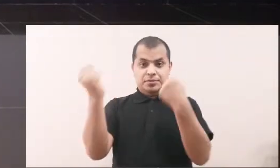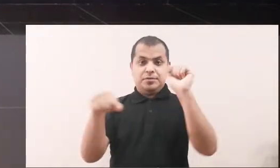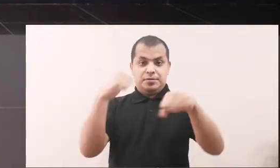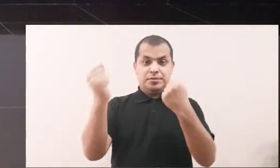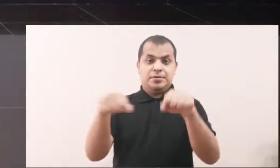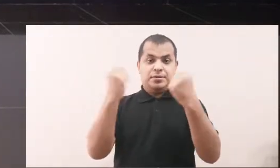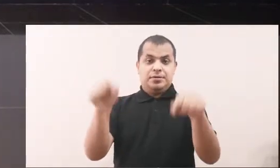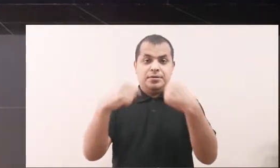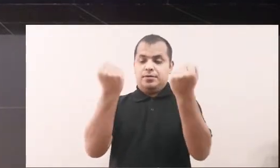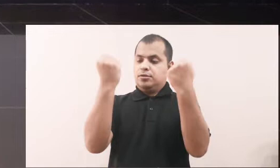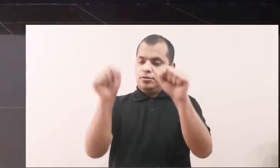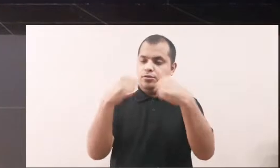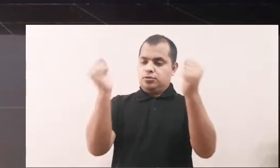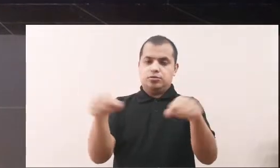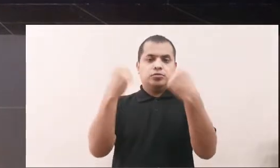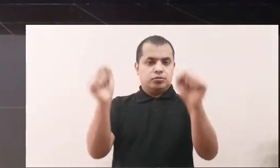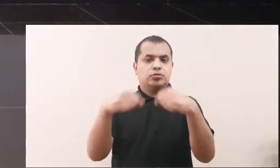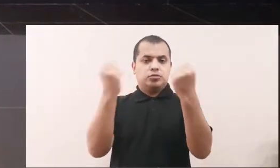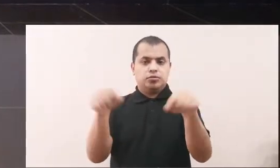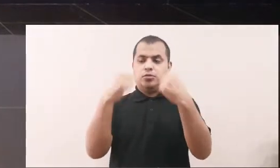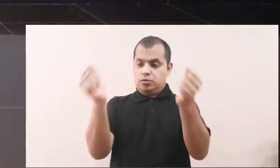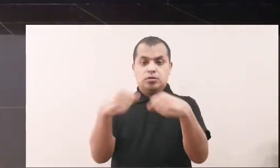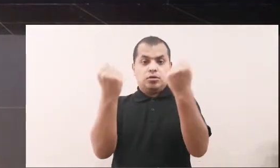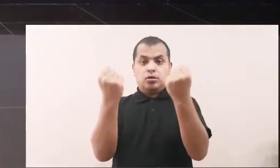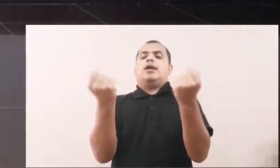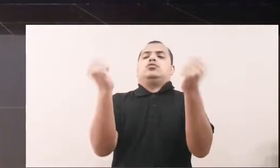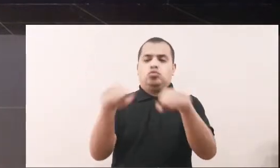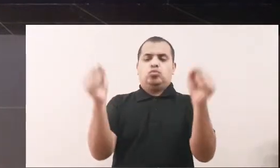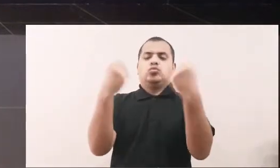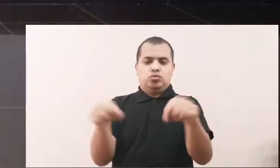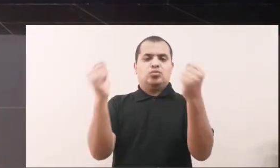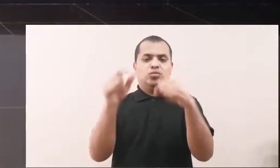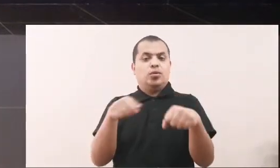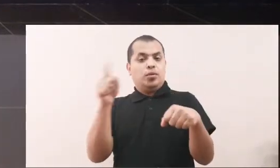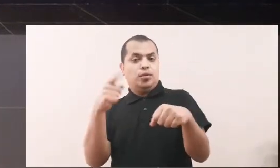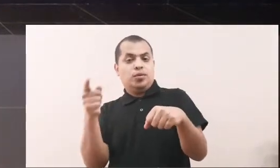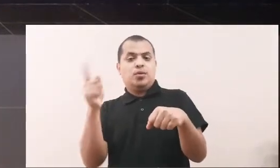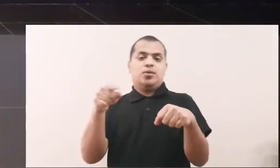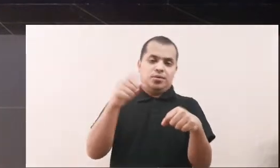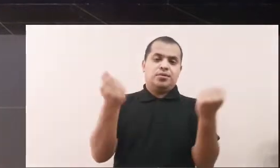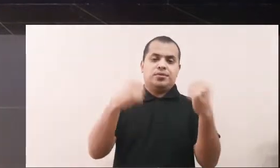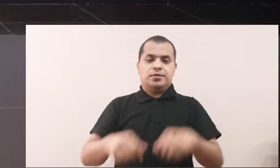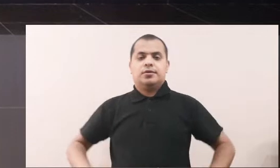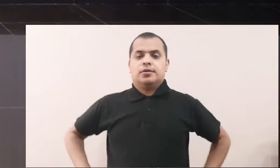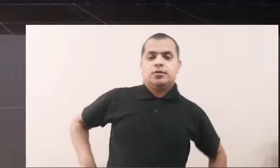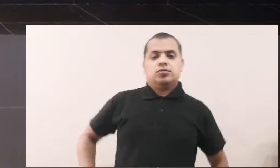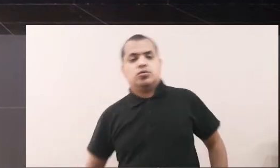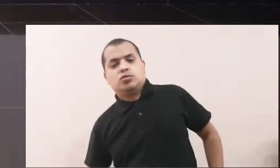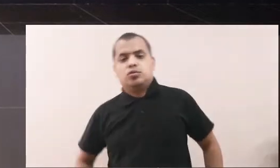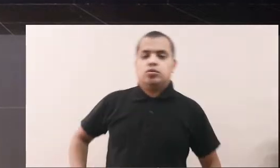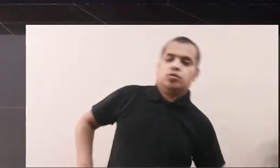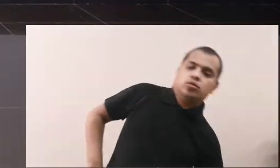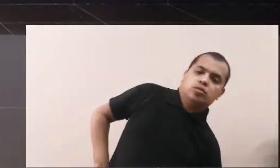articular de arriba hacia abajo, ¿no? Hacia afuera las muñecas, hacia adentro las muñecas. Luego pasamos al tronco, donde puedo